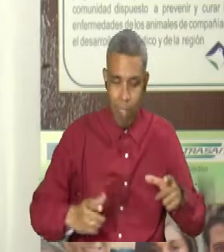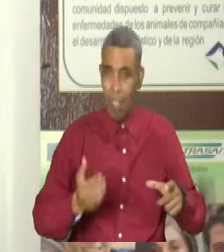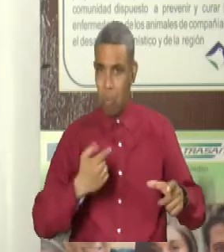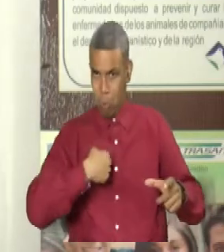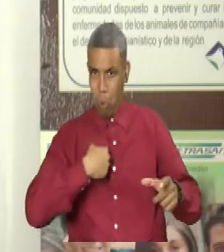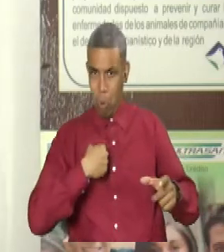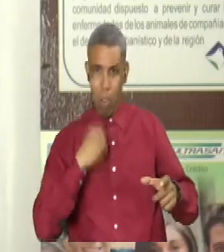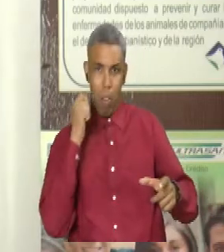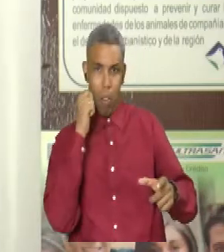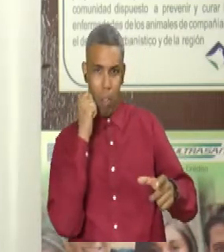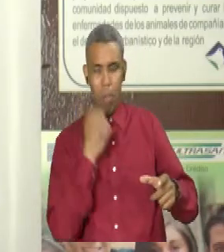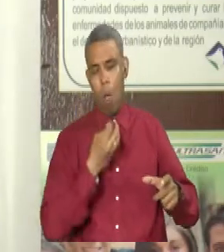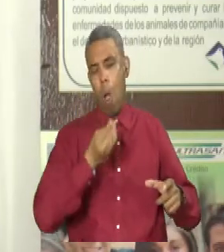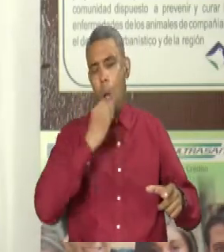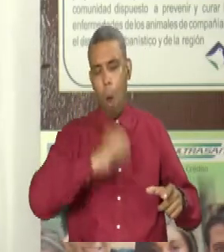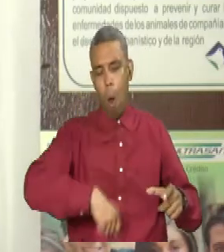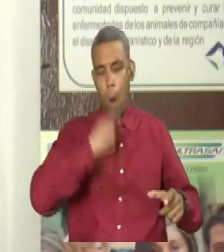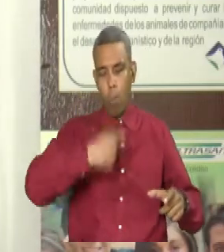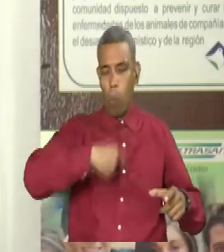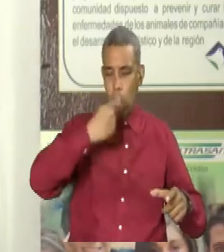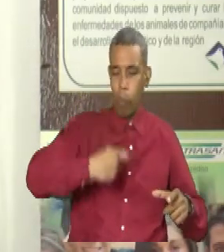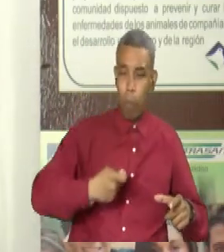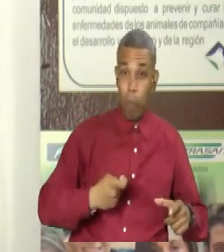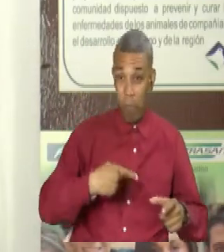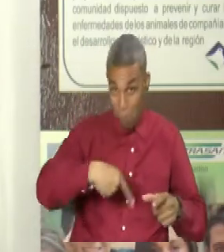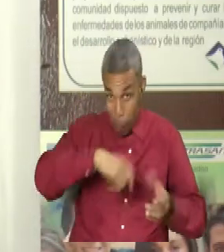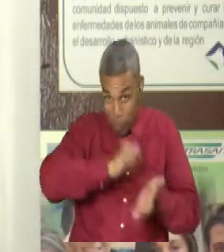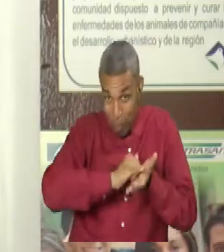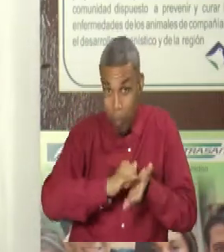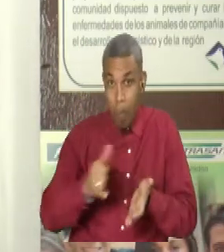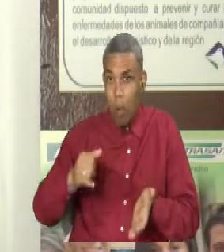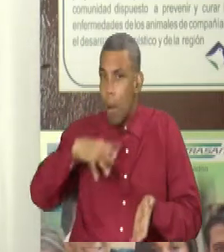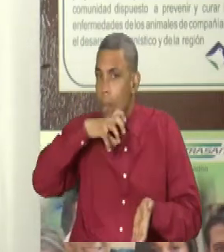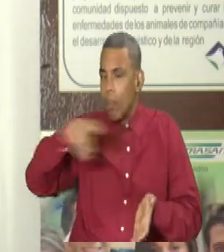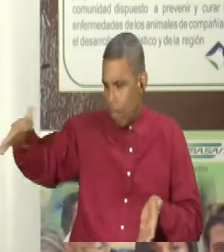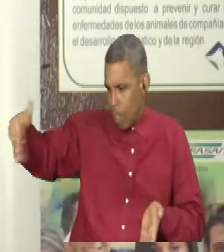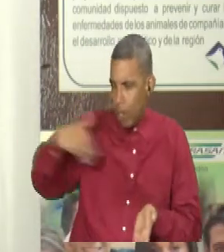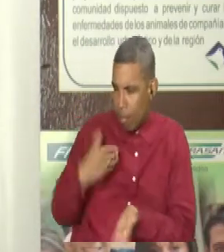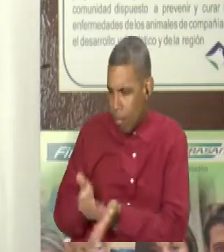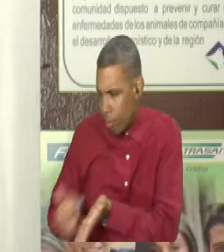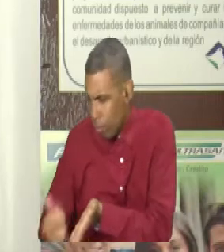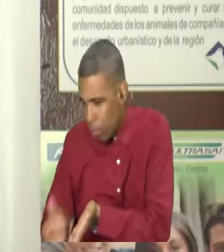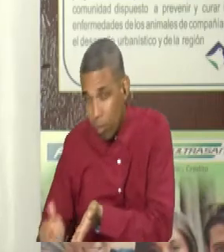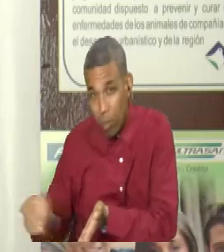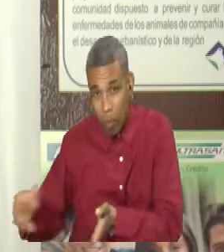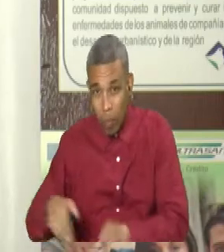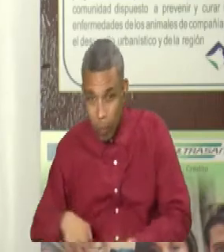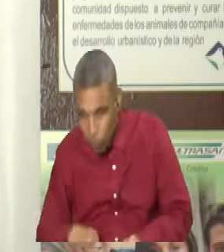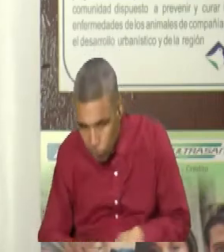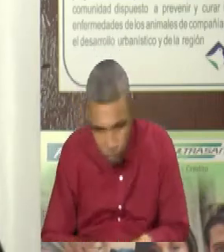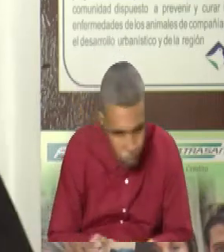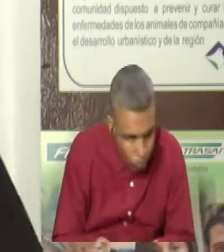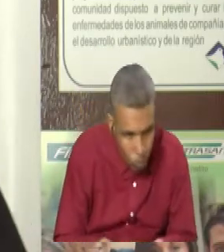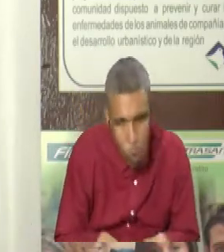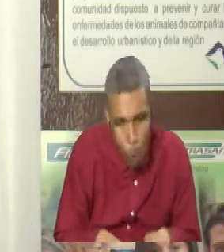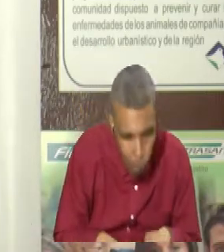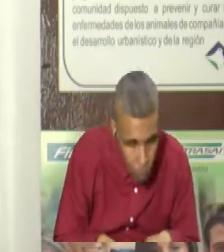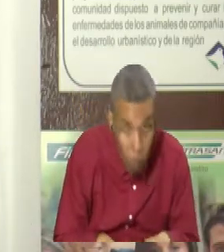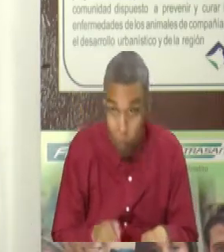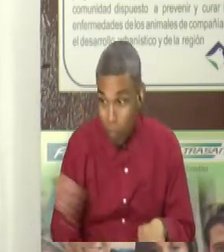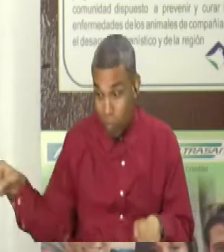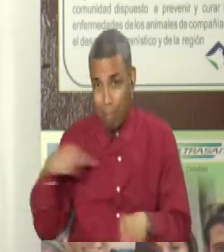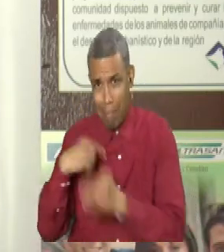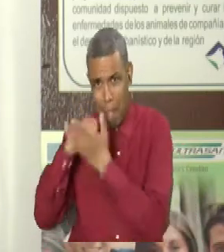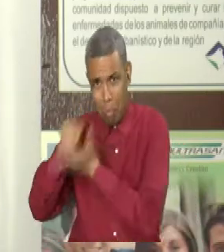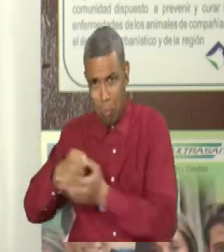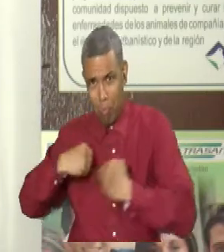los animales, lo que se necesita es hacer un alimento nutricional balanceado. De esta forma existen los concentrados comerciales o